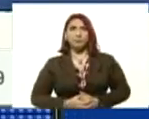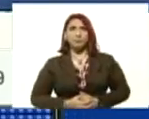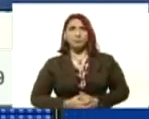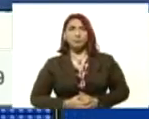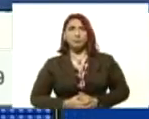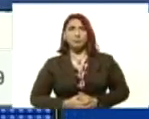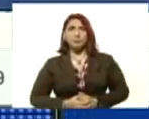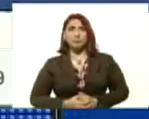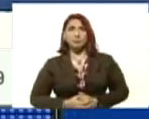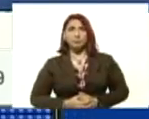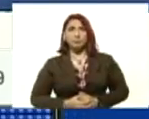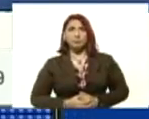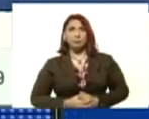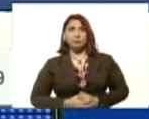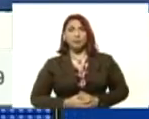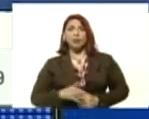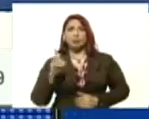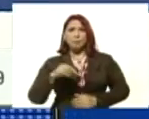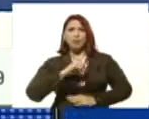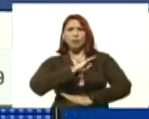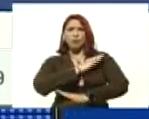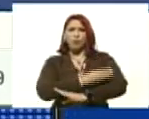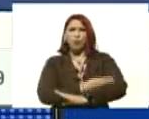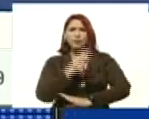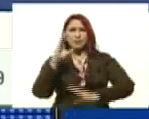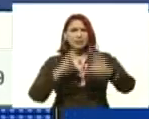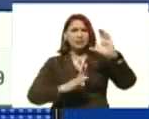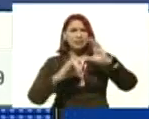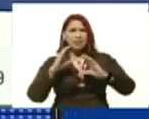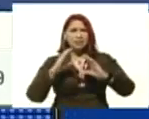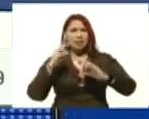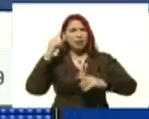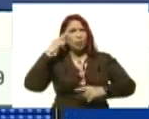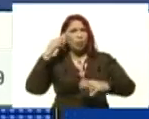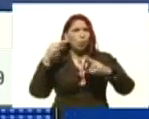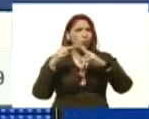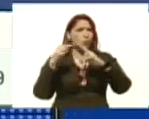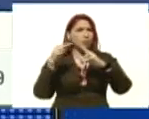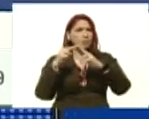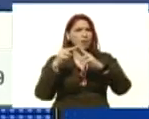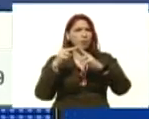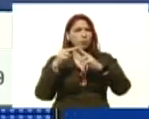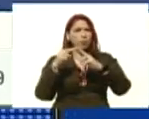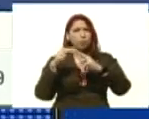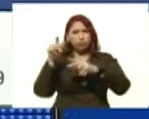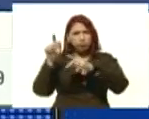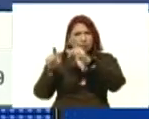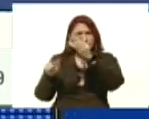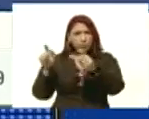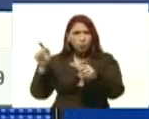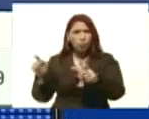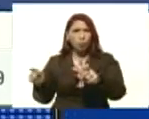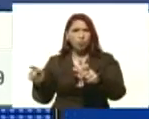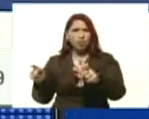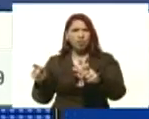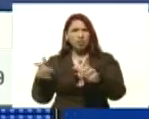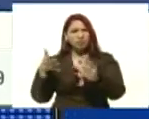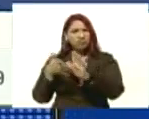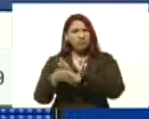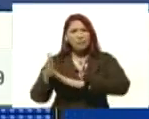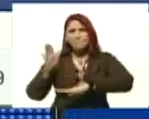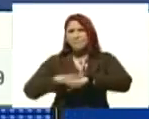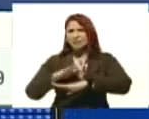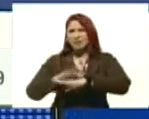Y la fuerza de la ciencia, el conocimiento del ser humano. ¿Qué sería de la humanidad sin